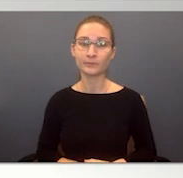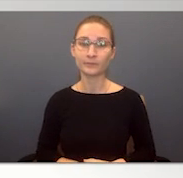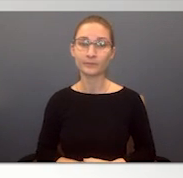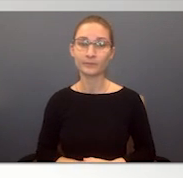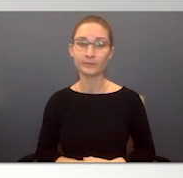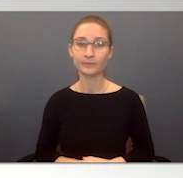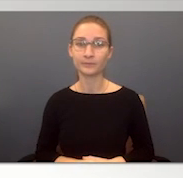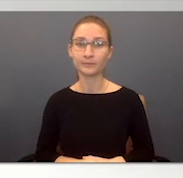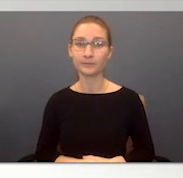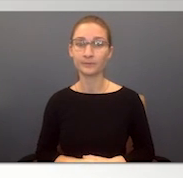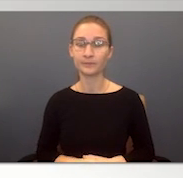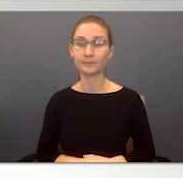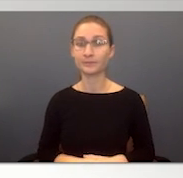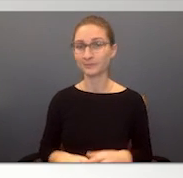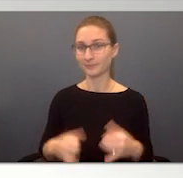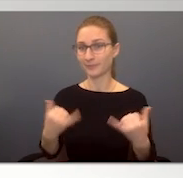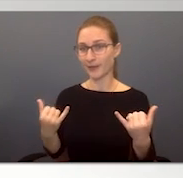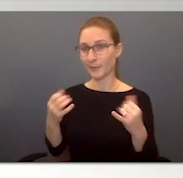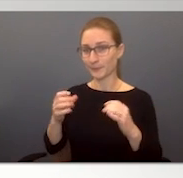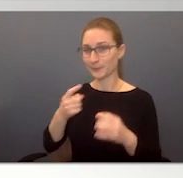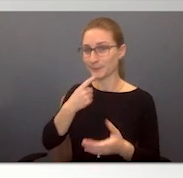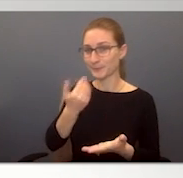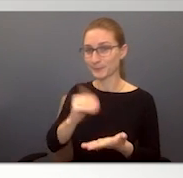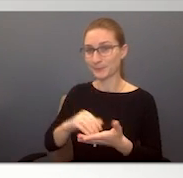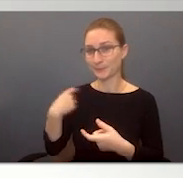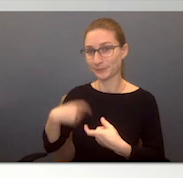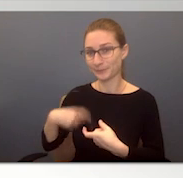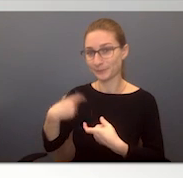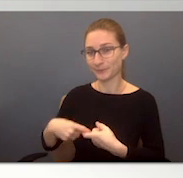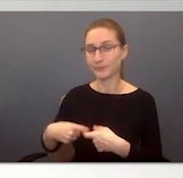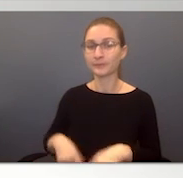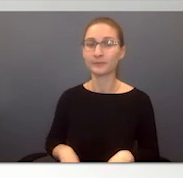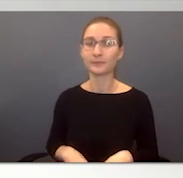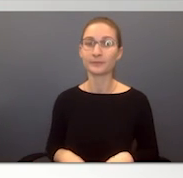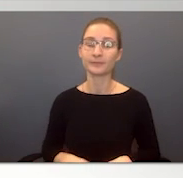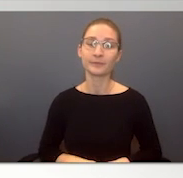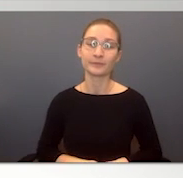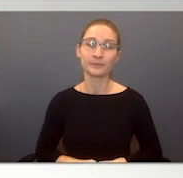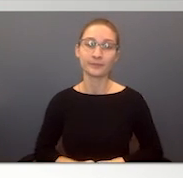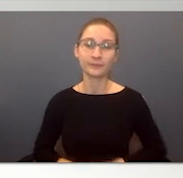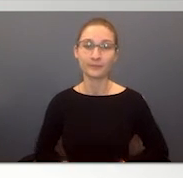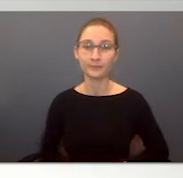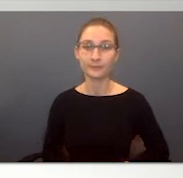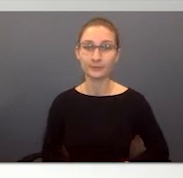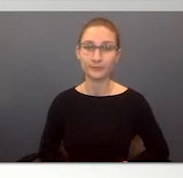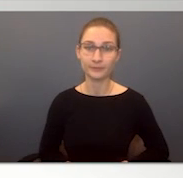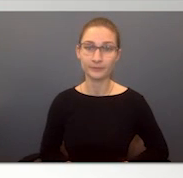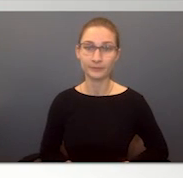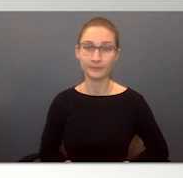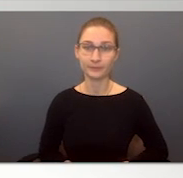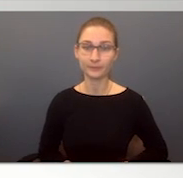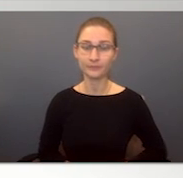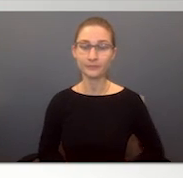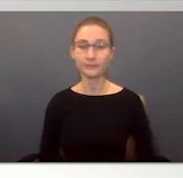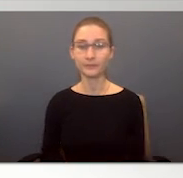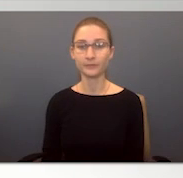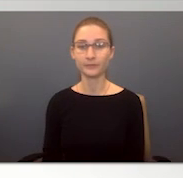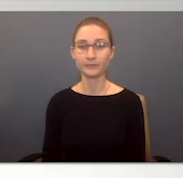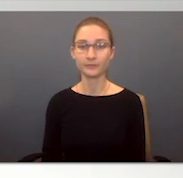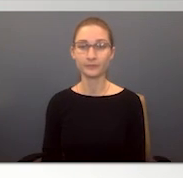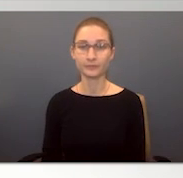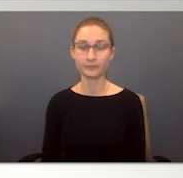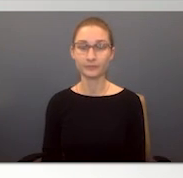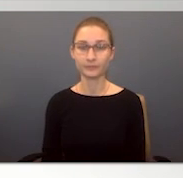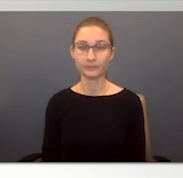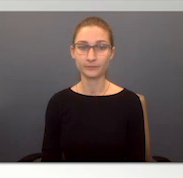it's okay. Lo que yo dije fue que hace unos años que cuando yo empecé a hacer esto, aunque hay condados